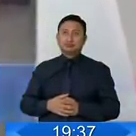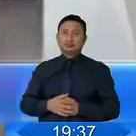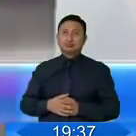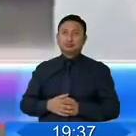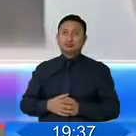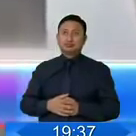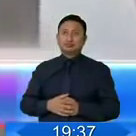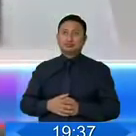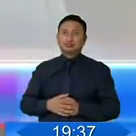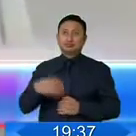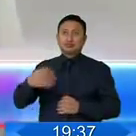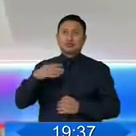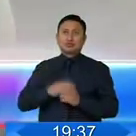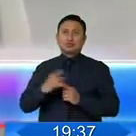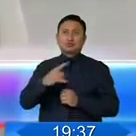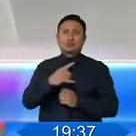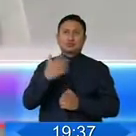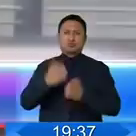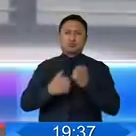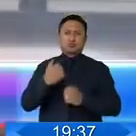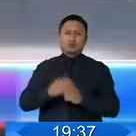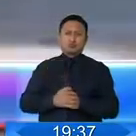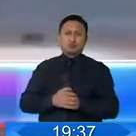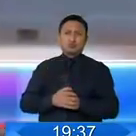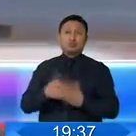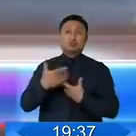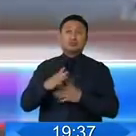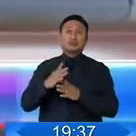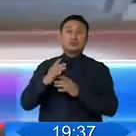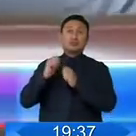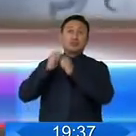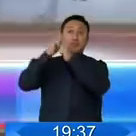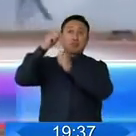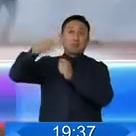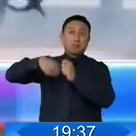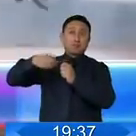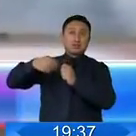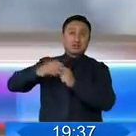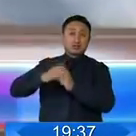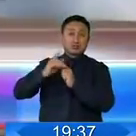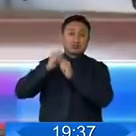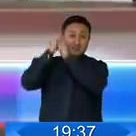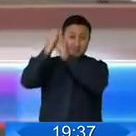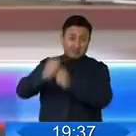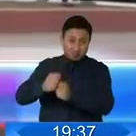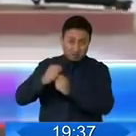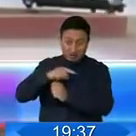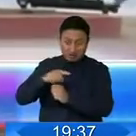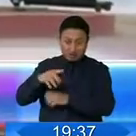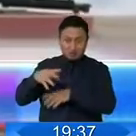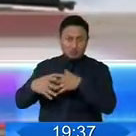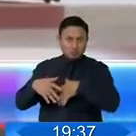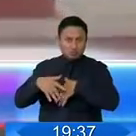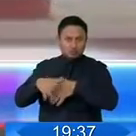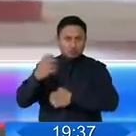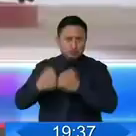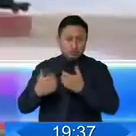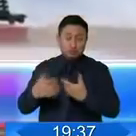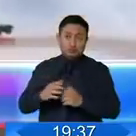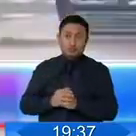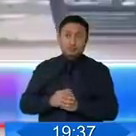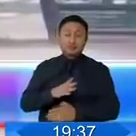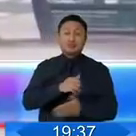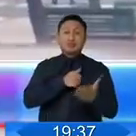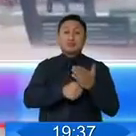En desmanes y actos violentos terminó el paro de pescadores artesanales en Puerto Bolívar, provincia de El Oro. Ante esto, el Ministerio